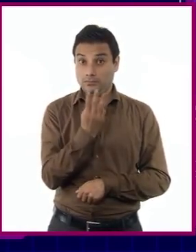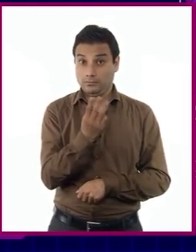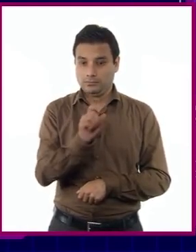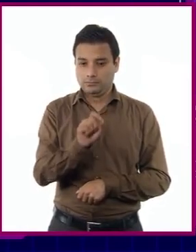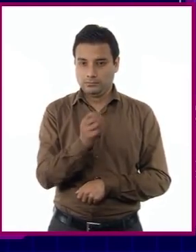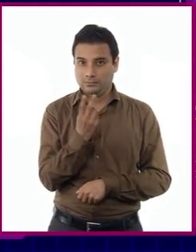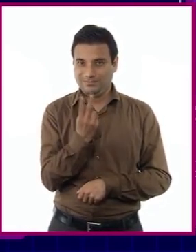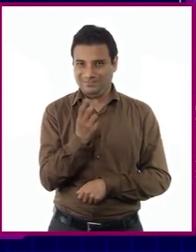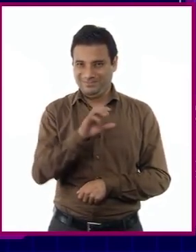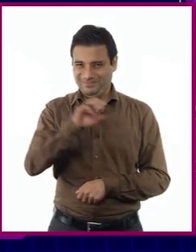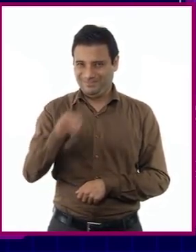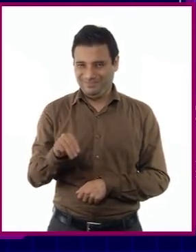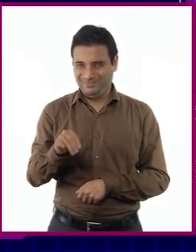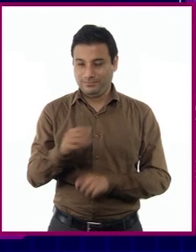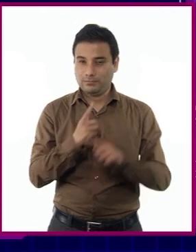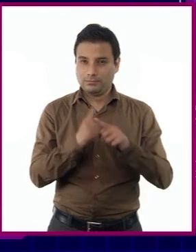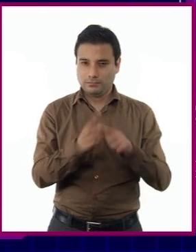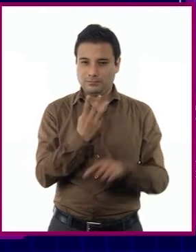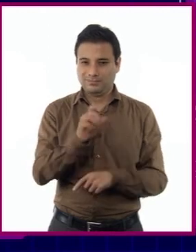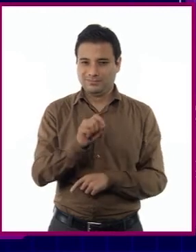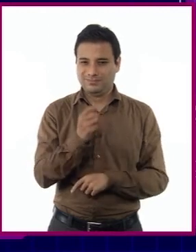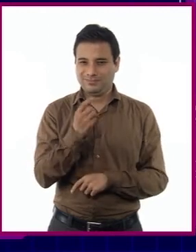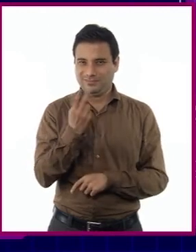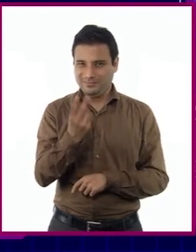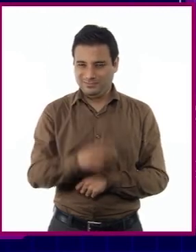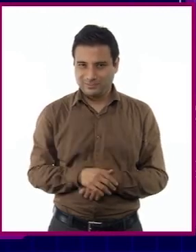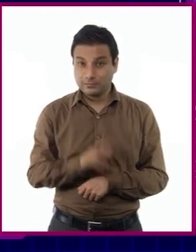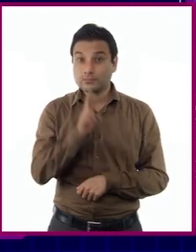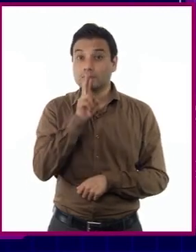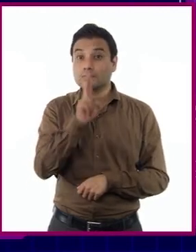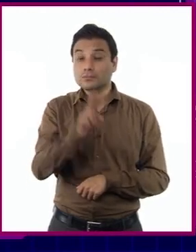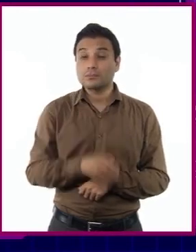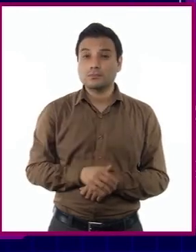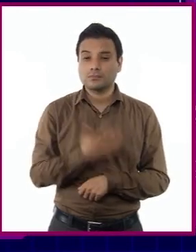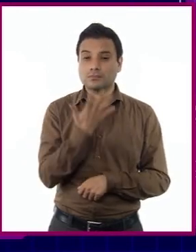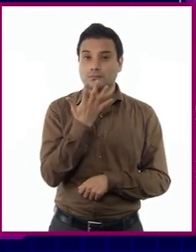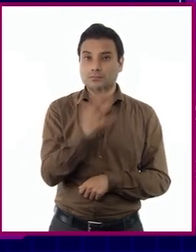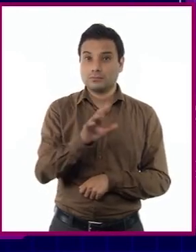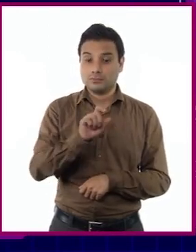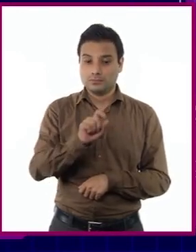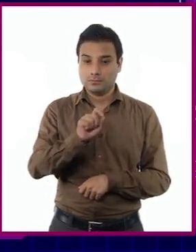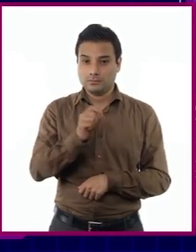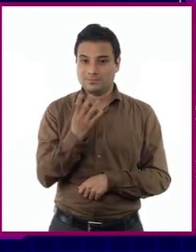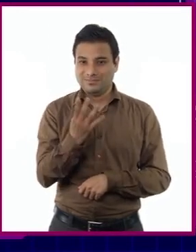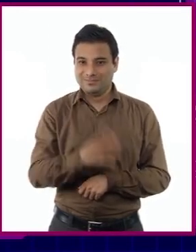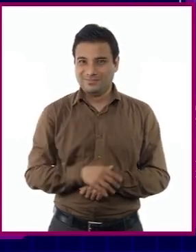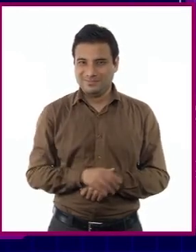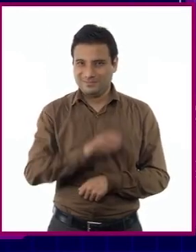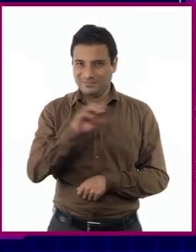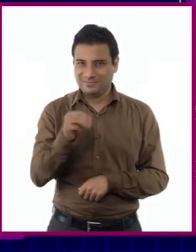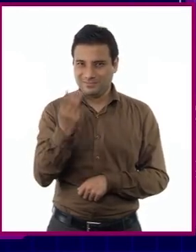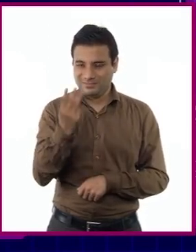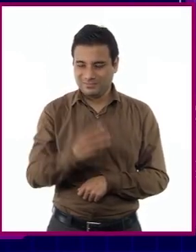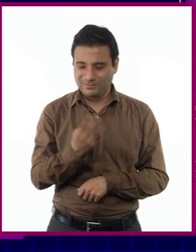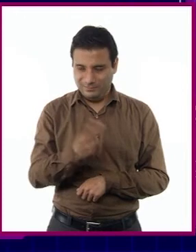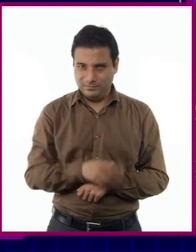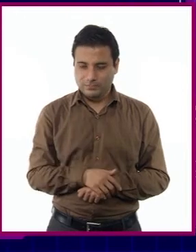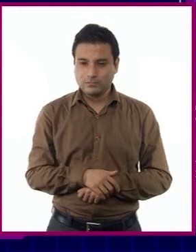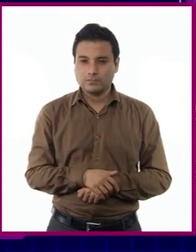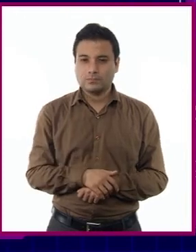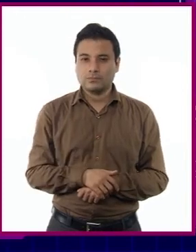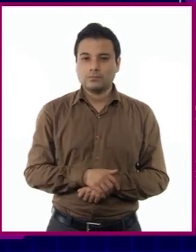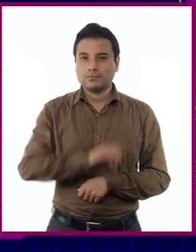centímetros al cuadrado se obtiene 10.24 centímetros cuadrados por